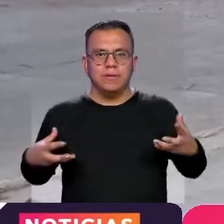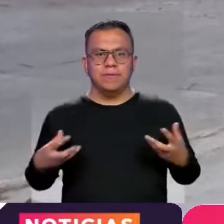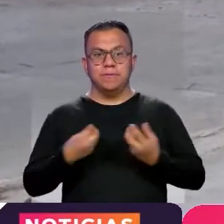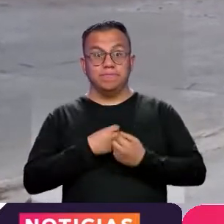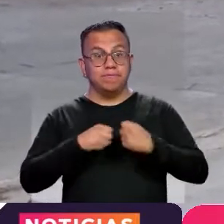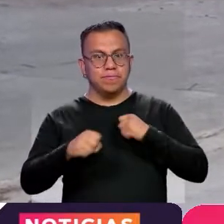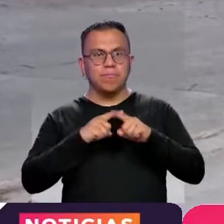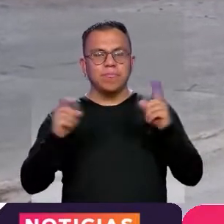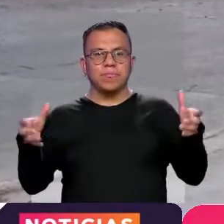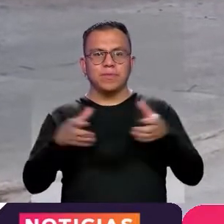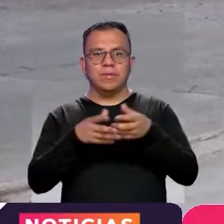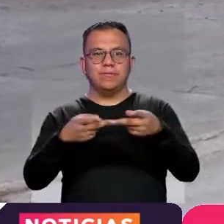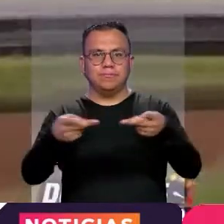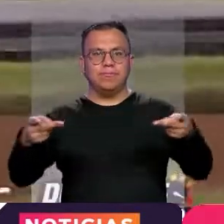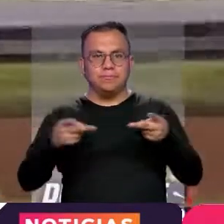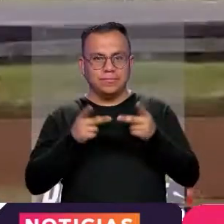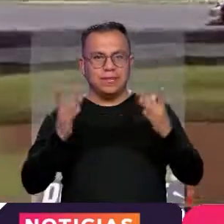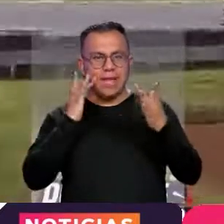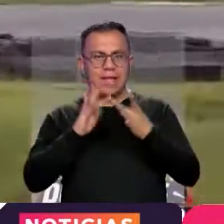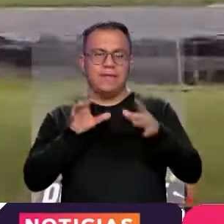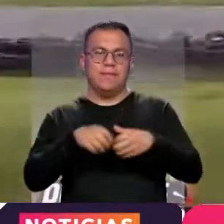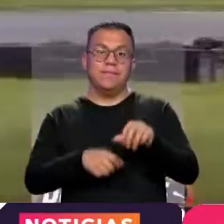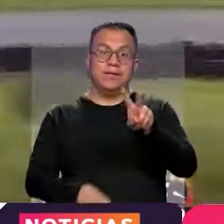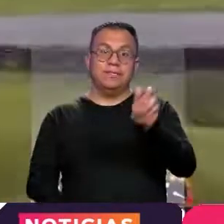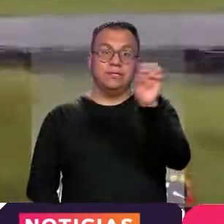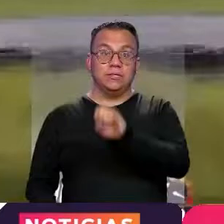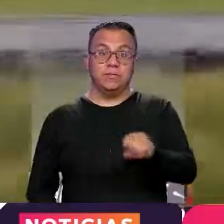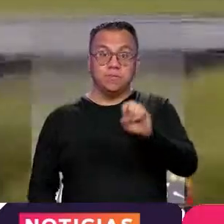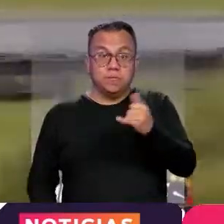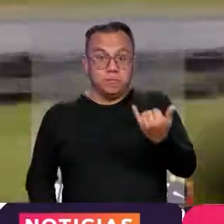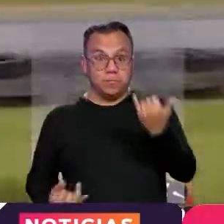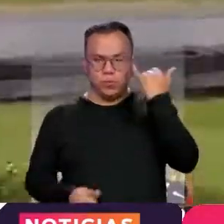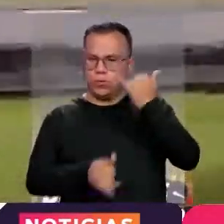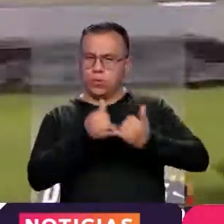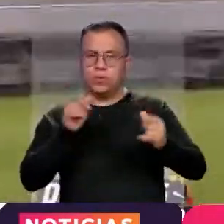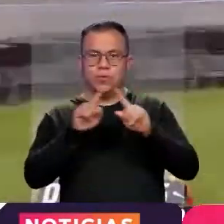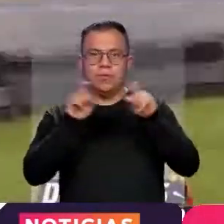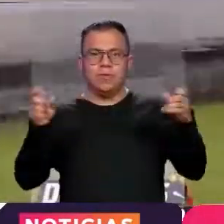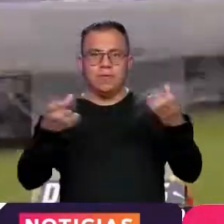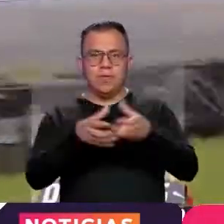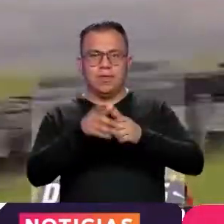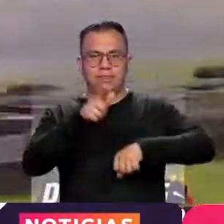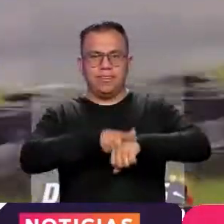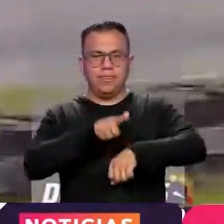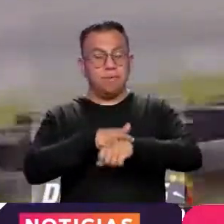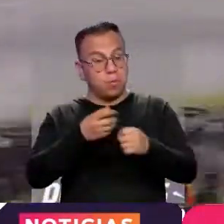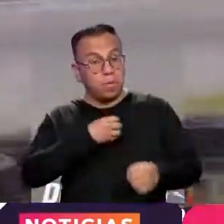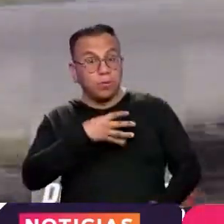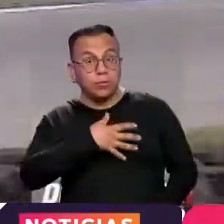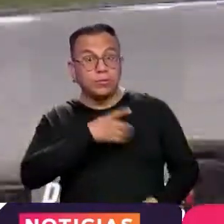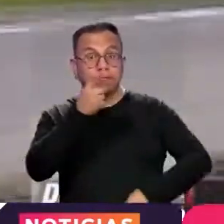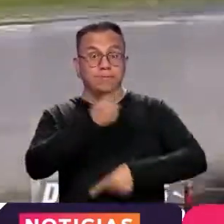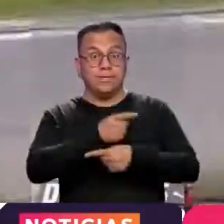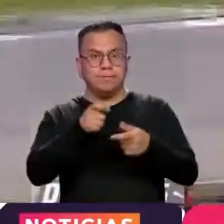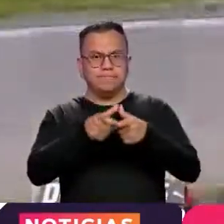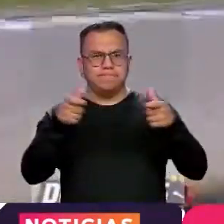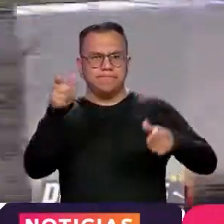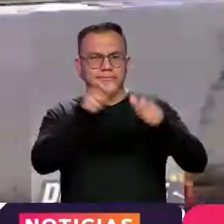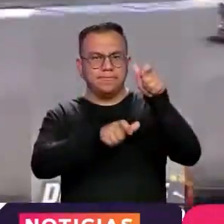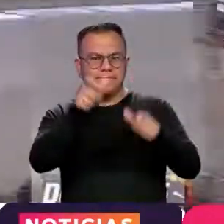fuerte para lo que se viene en la última carrera del campeonato. El 7 de octubre se disputará la última ronda de la temporada, oportunidad para que muchas